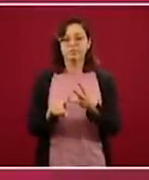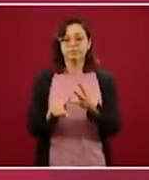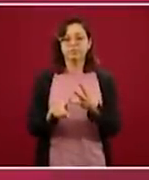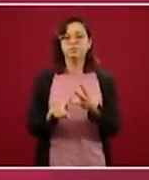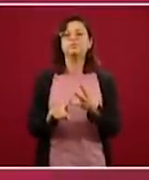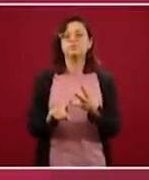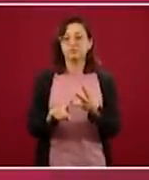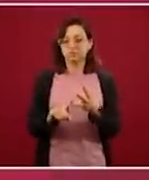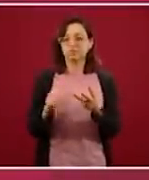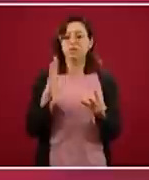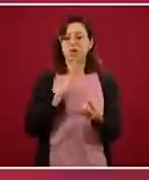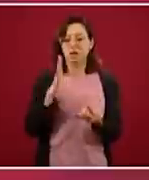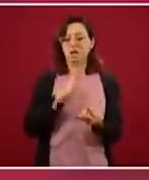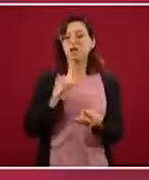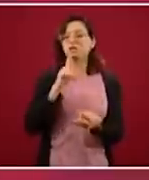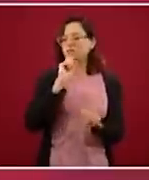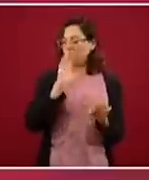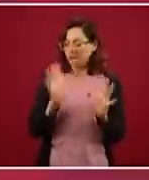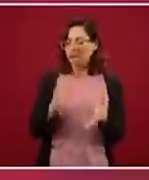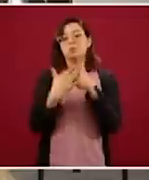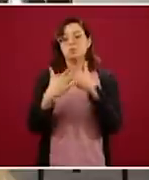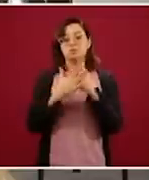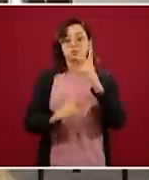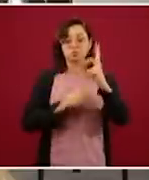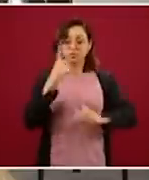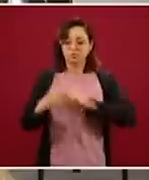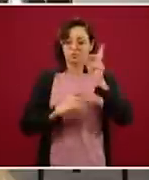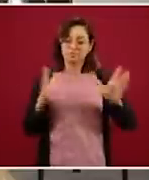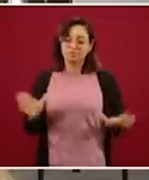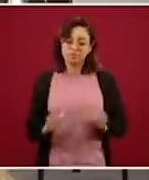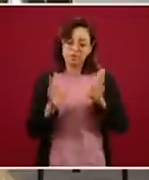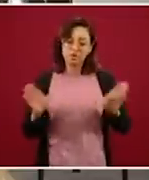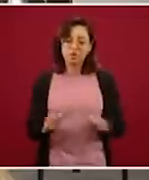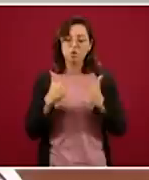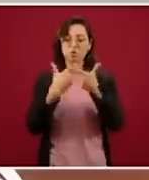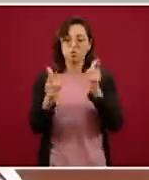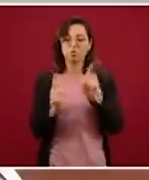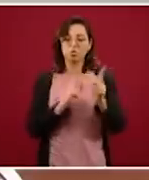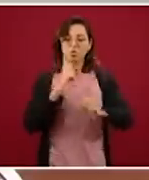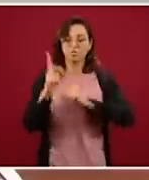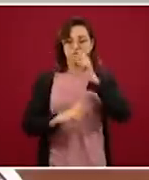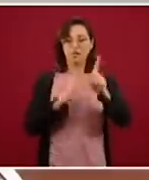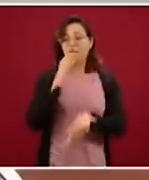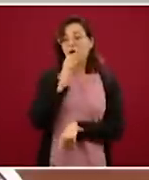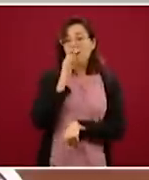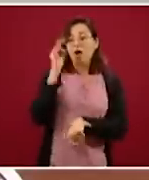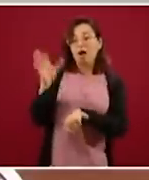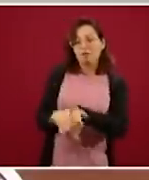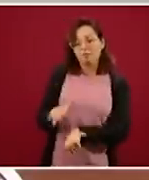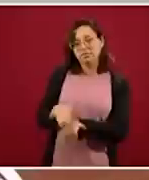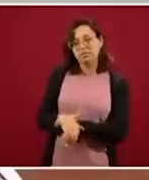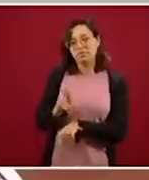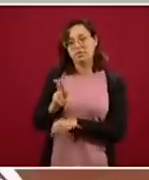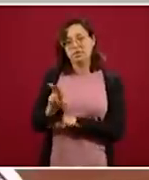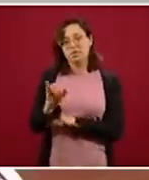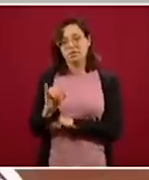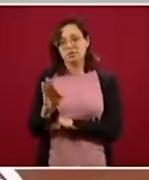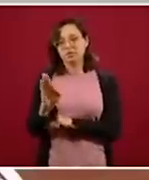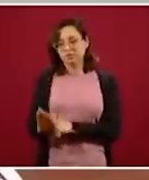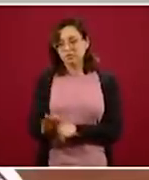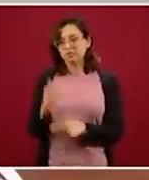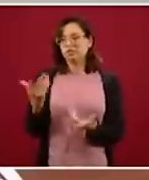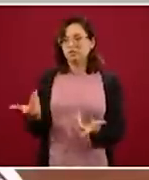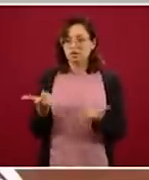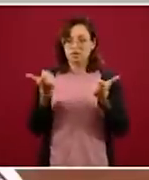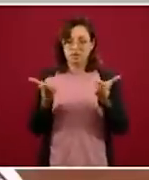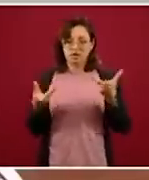Incluso se ha presentado una iniciativa en el Senado de la República para que los clubes deportivos informen, den avisos a la Unidad de Inteligencia Financiera respecto a sus transacciones.